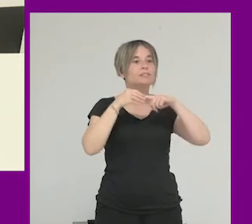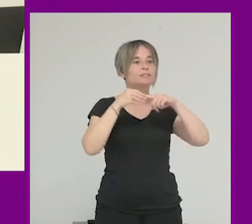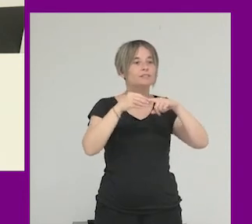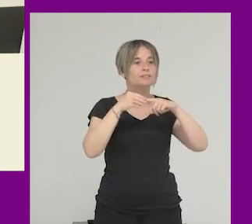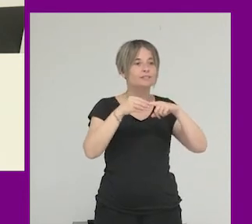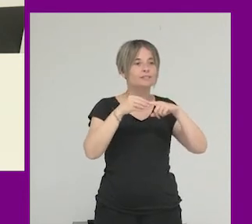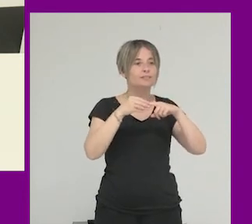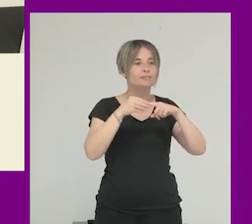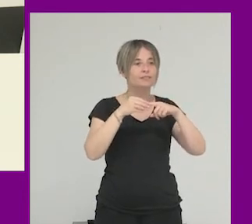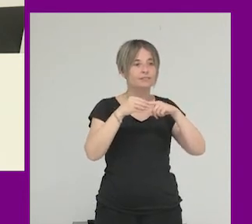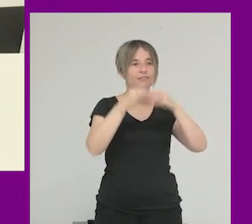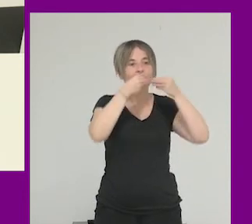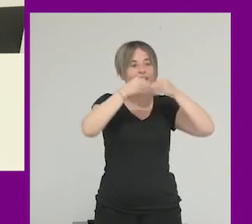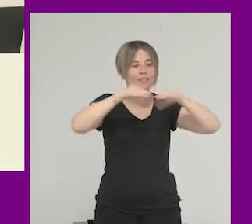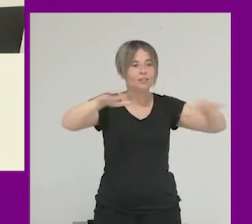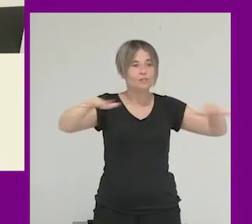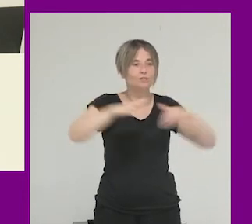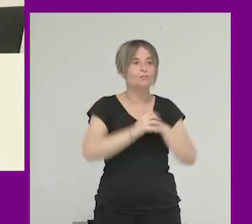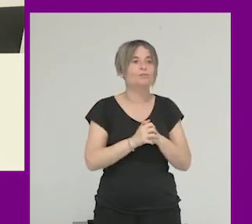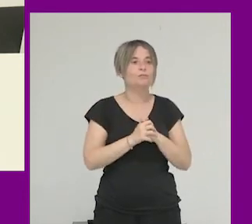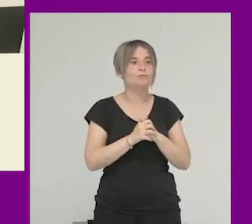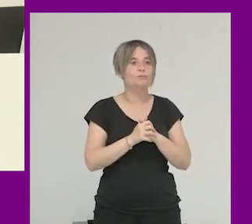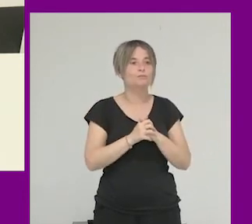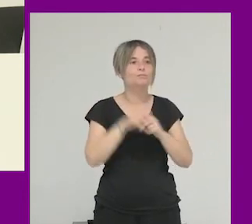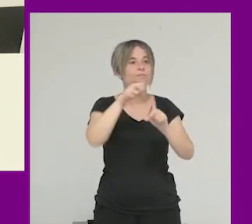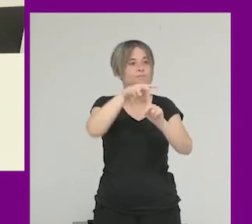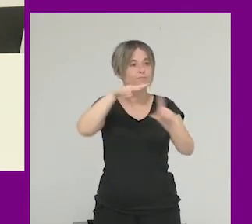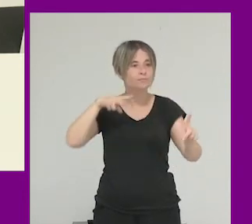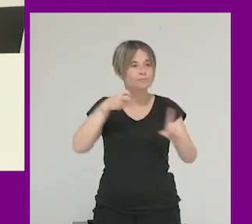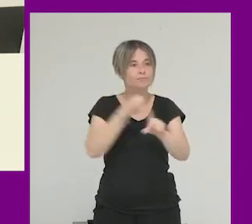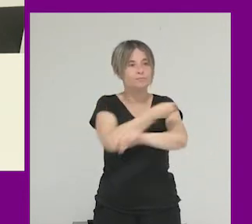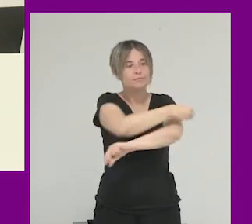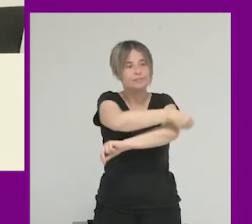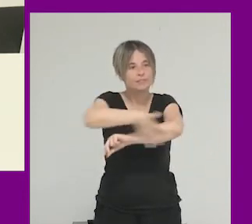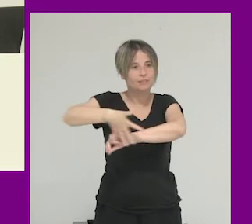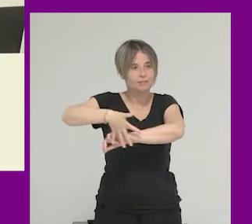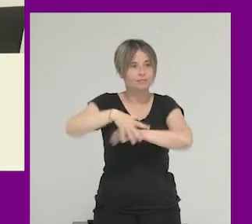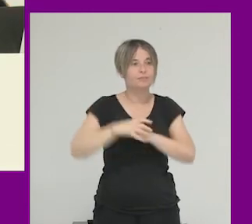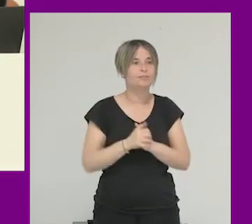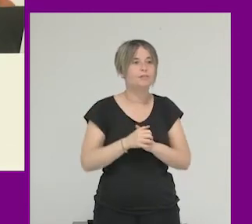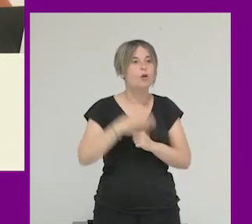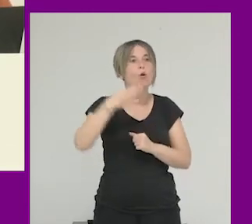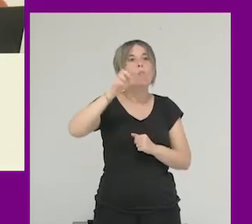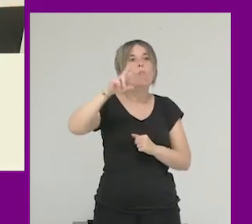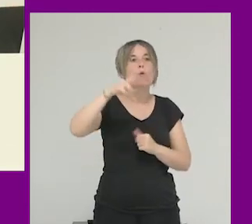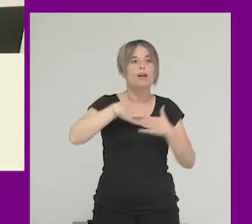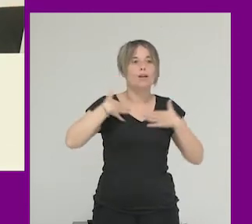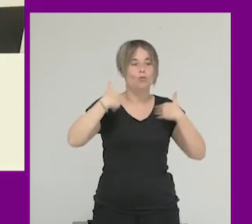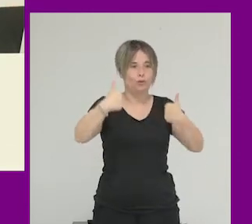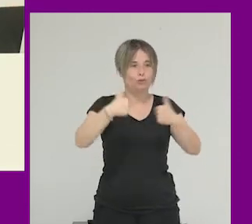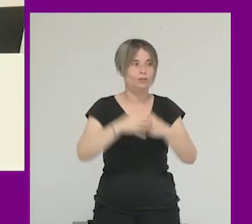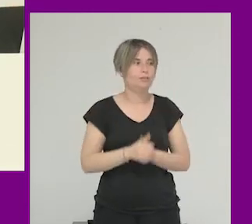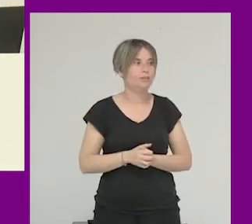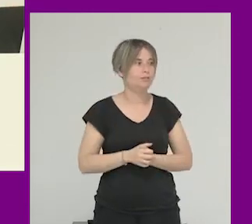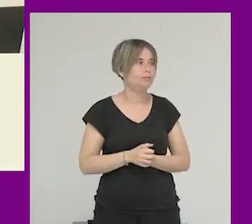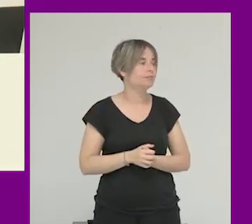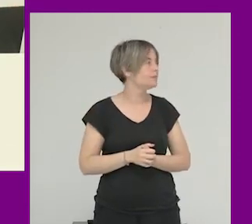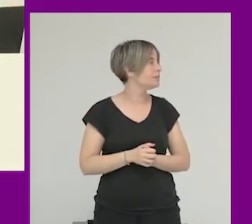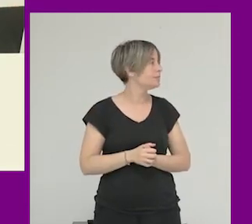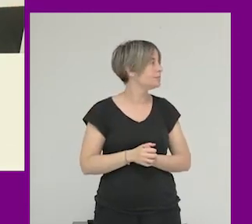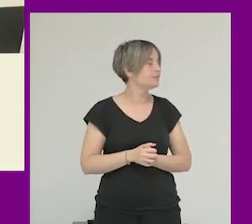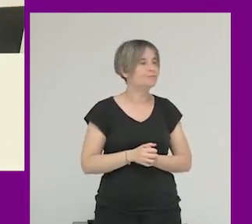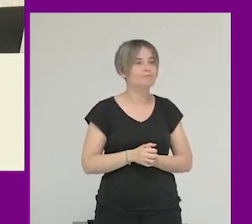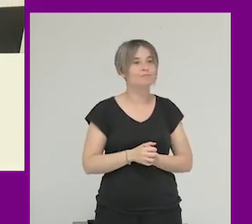iruditeriak zabaltzen. Ikuspegi intersezionala. Borja, cuando quieras. Bueno,